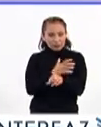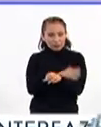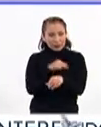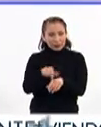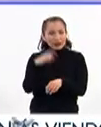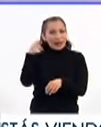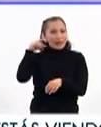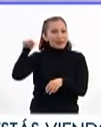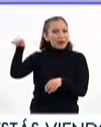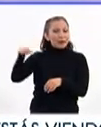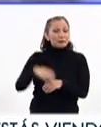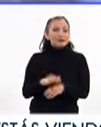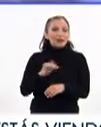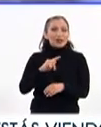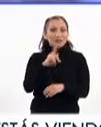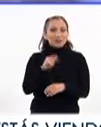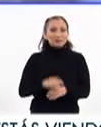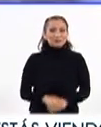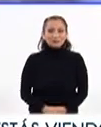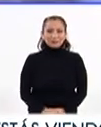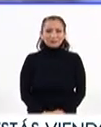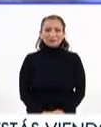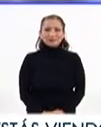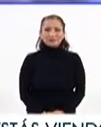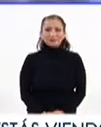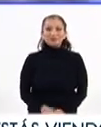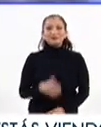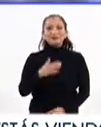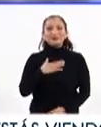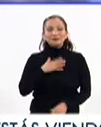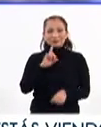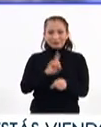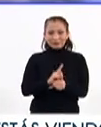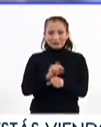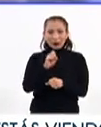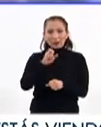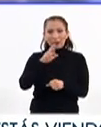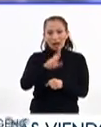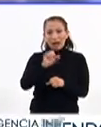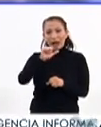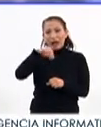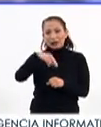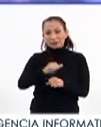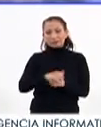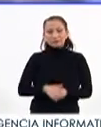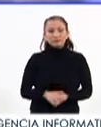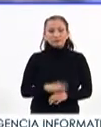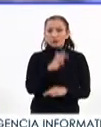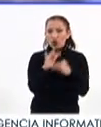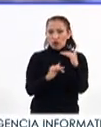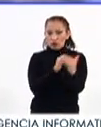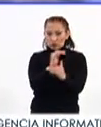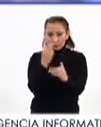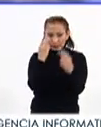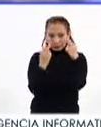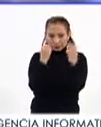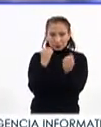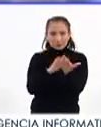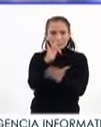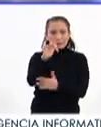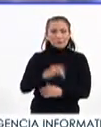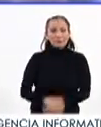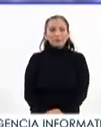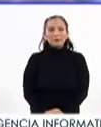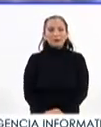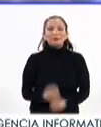mañana desde Querétaro en Interfaz. Muy buenos días, Omar, Ana, todos los que nos escuchan. Muchísimas